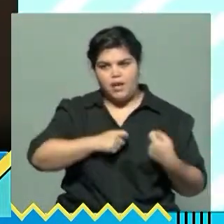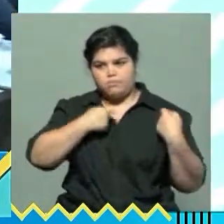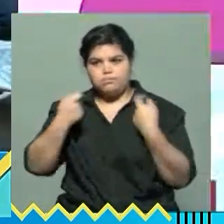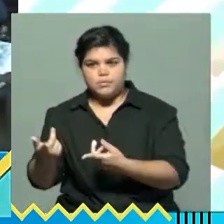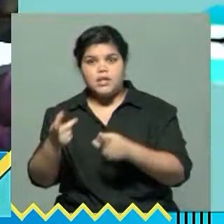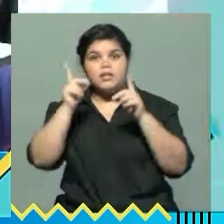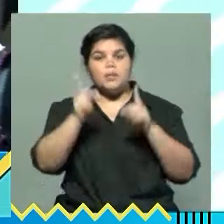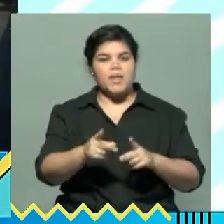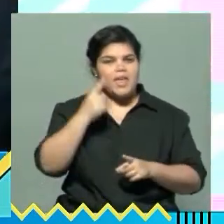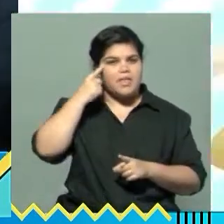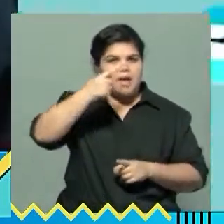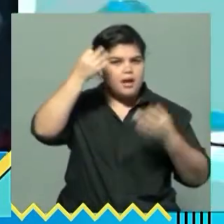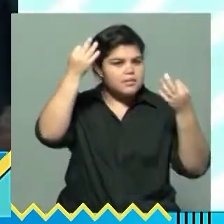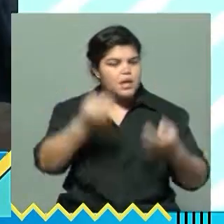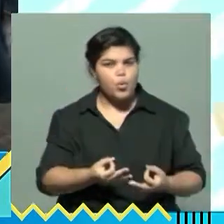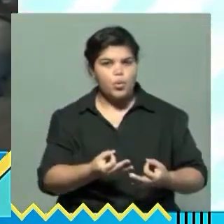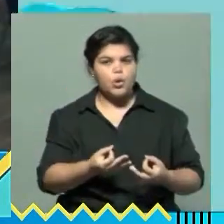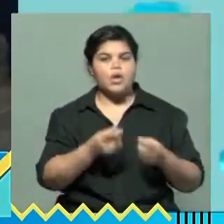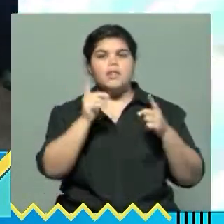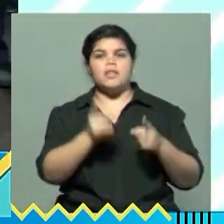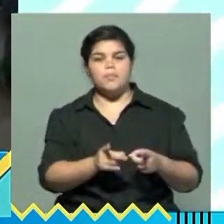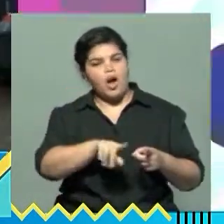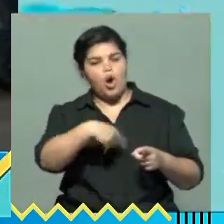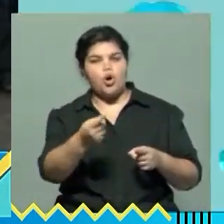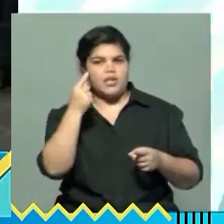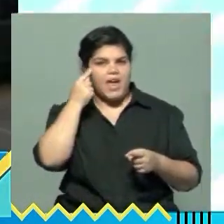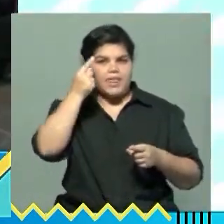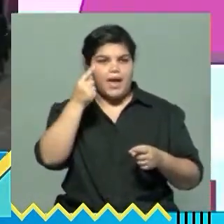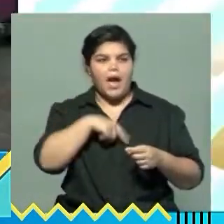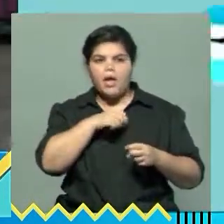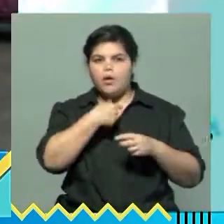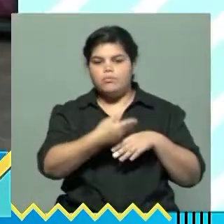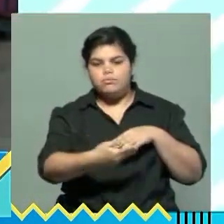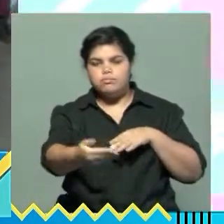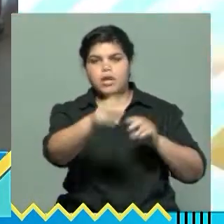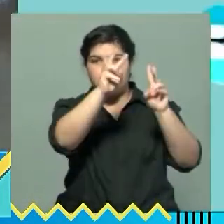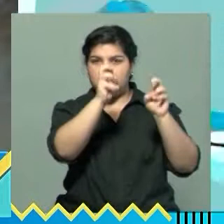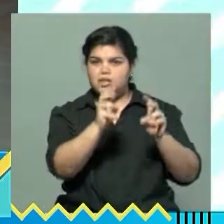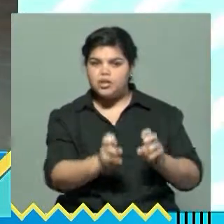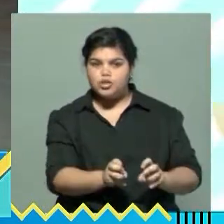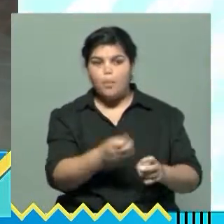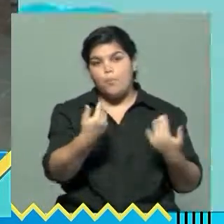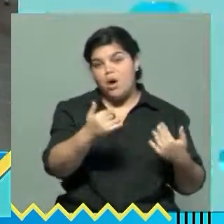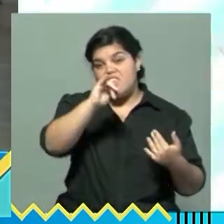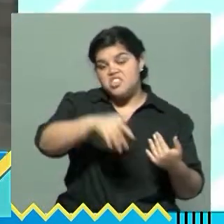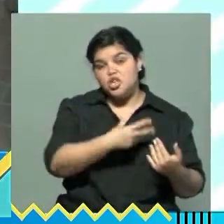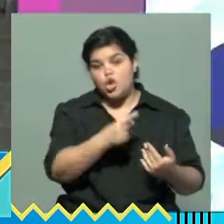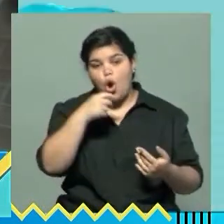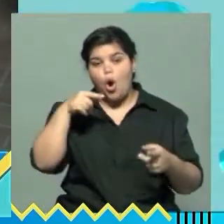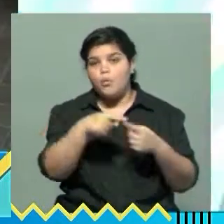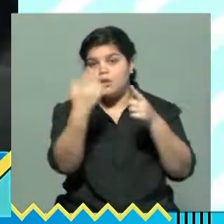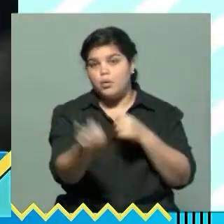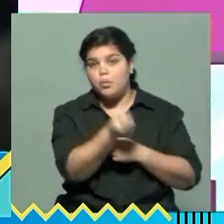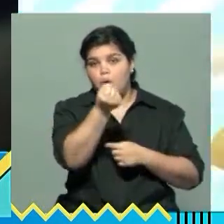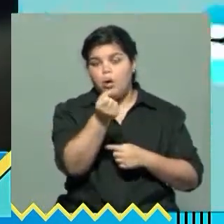idea concreta, algunos que son más bien una línea incipiente de investigación y podrán o no redundar en algo, y aquellos que